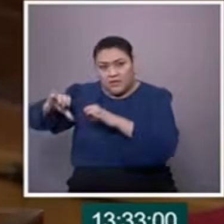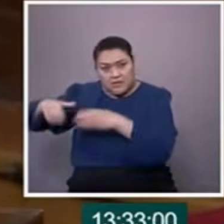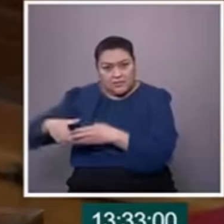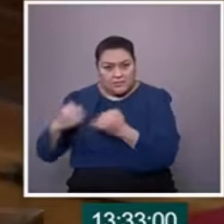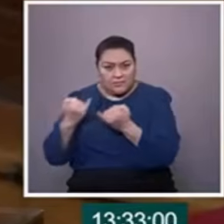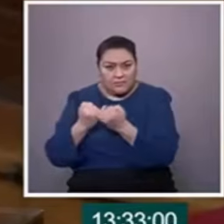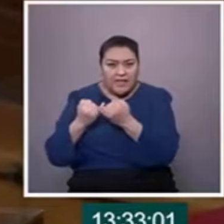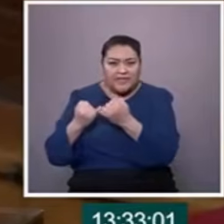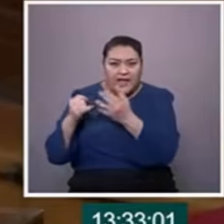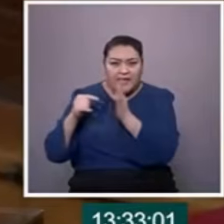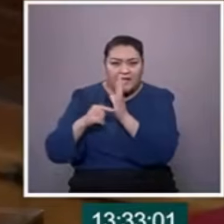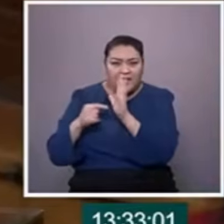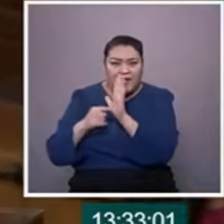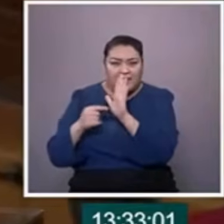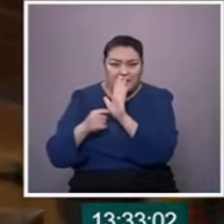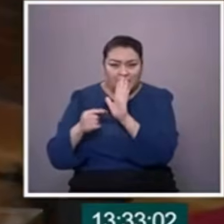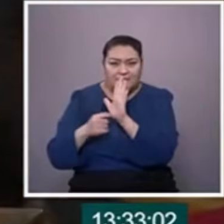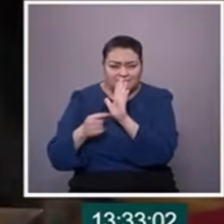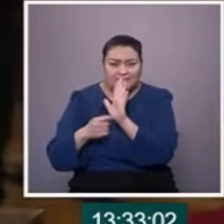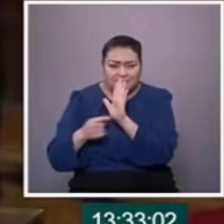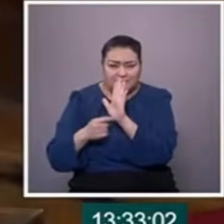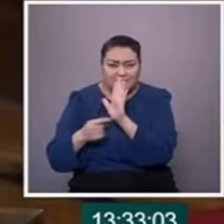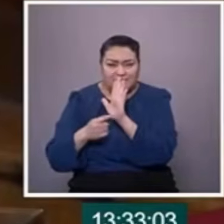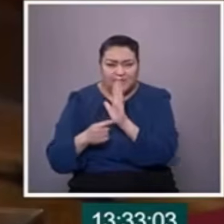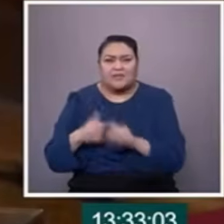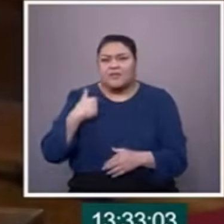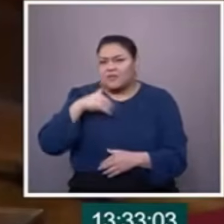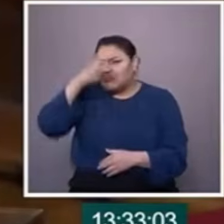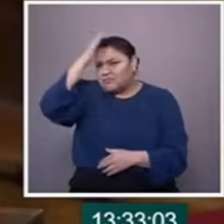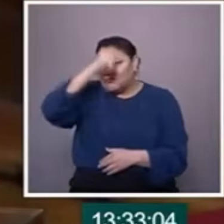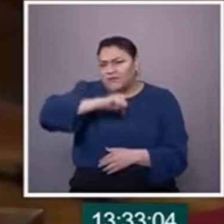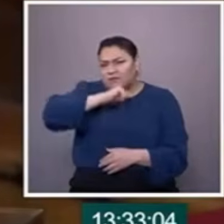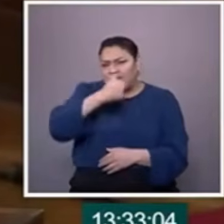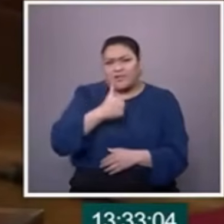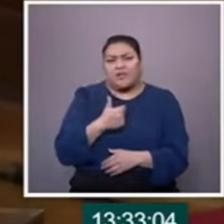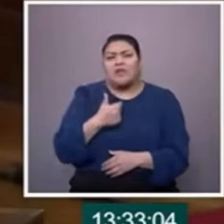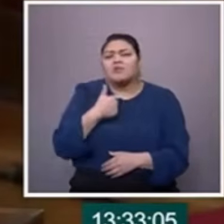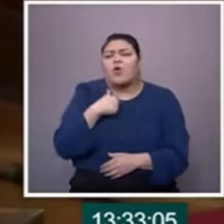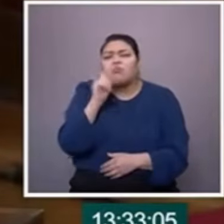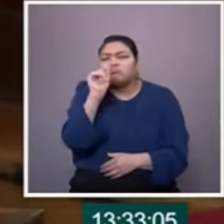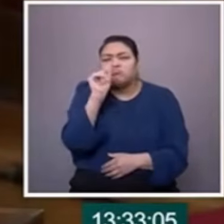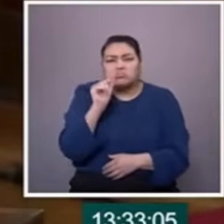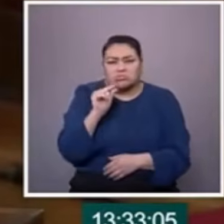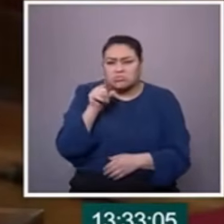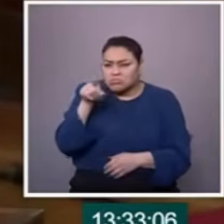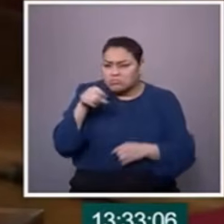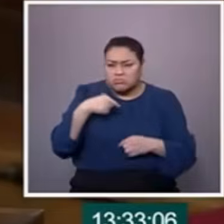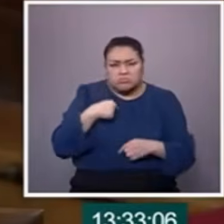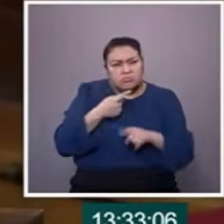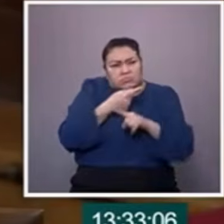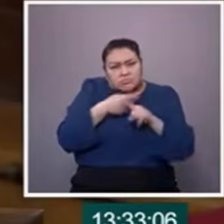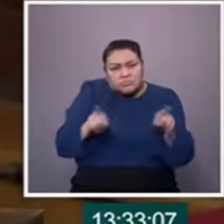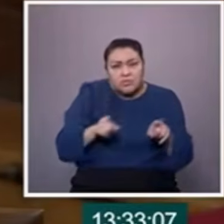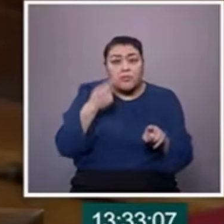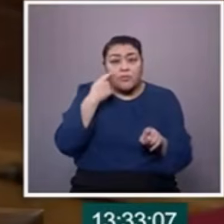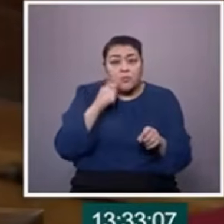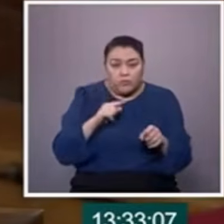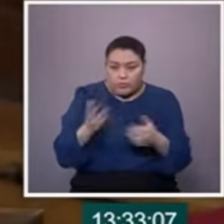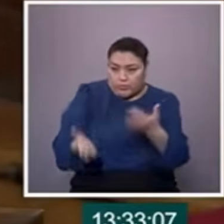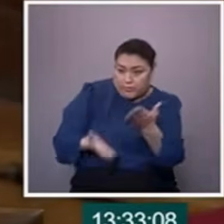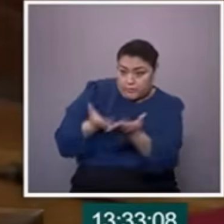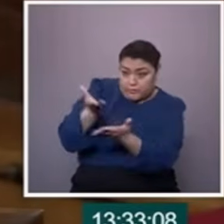procedencia ilícita. Yo sé que en ocasiones el lenguaje de la Corte es muy